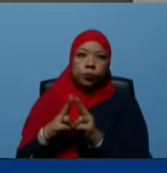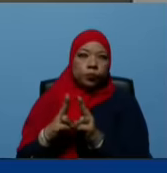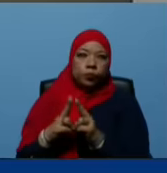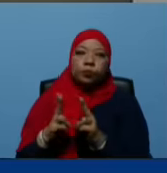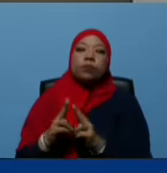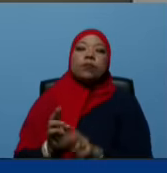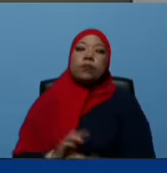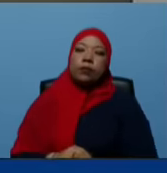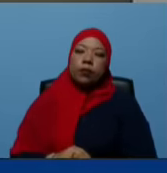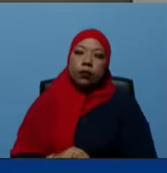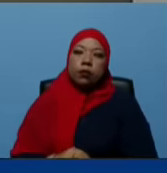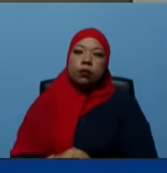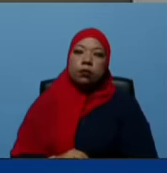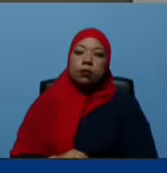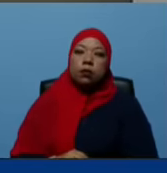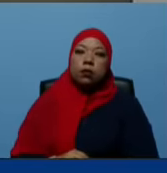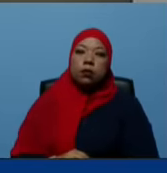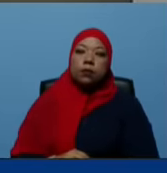El viernes